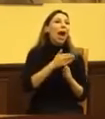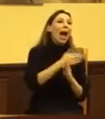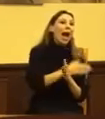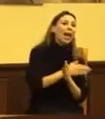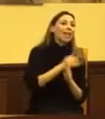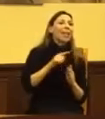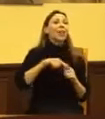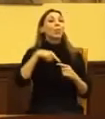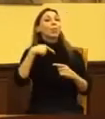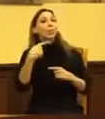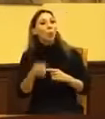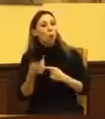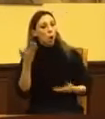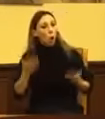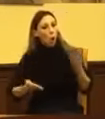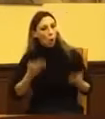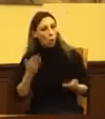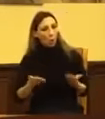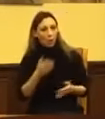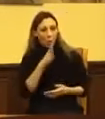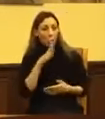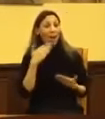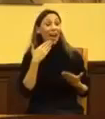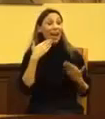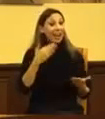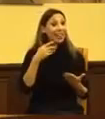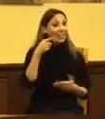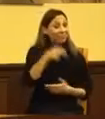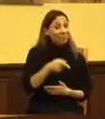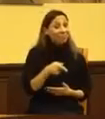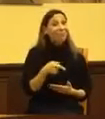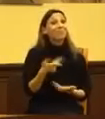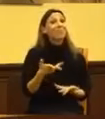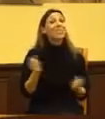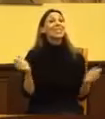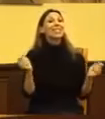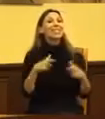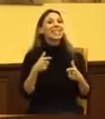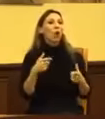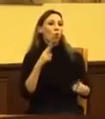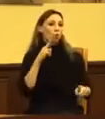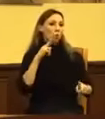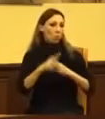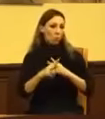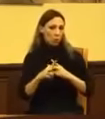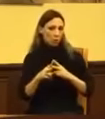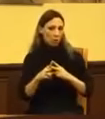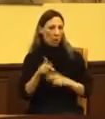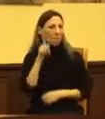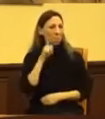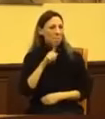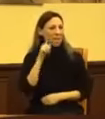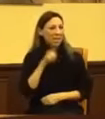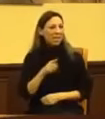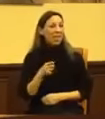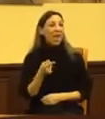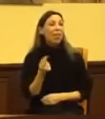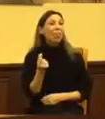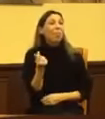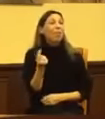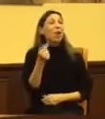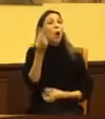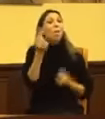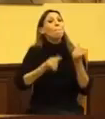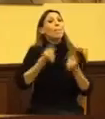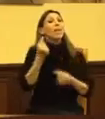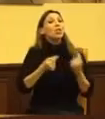Porque eso lo que nos ha permitido es que el seguro responda. Y es falso que haya salido ni un céntimo del presupuesto